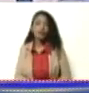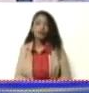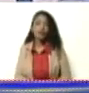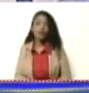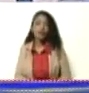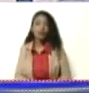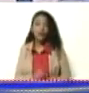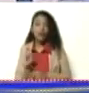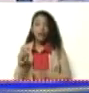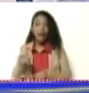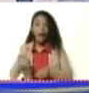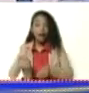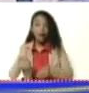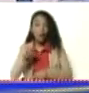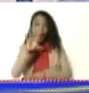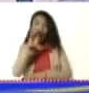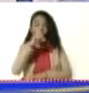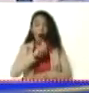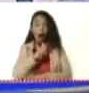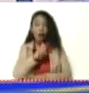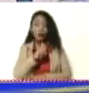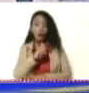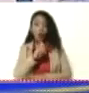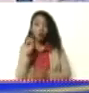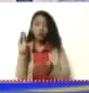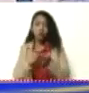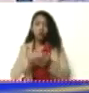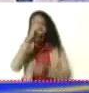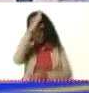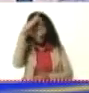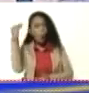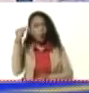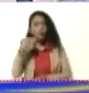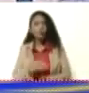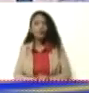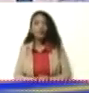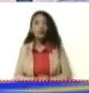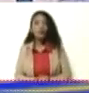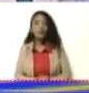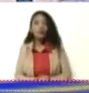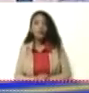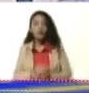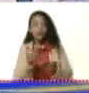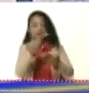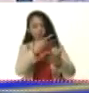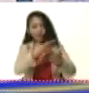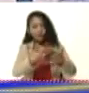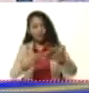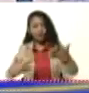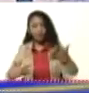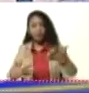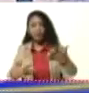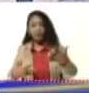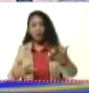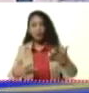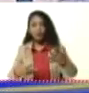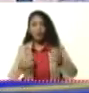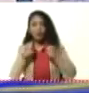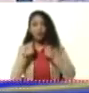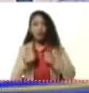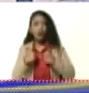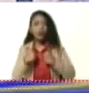En estos 4 años Donald Trump instaló un relato extremista,